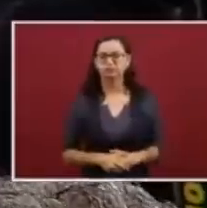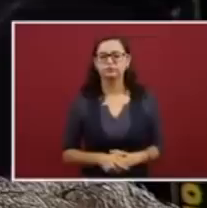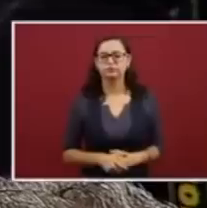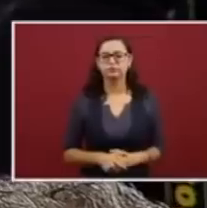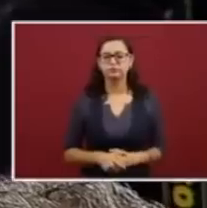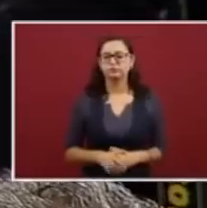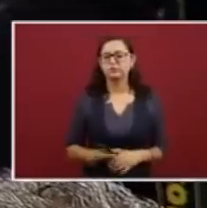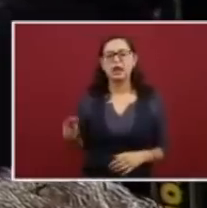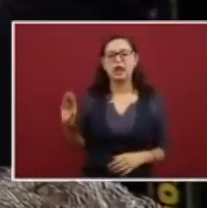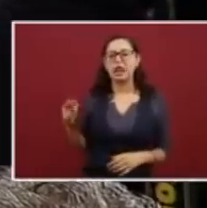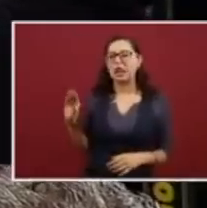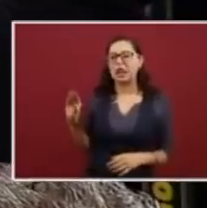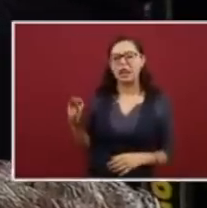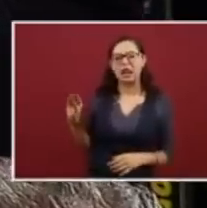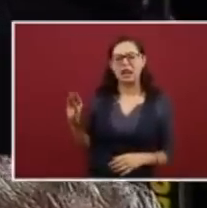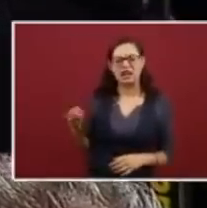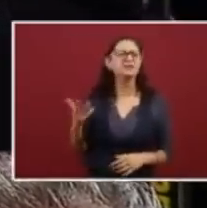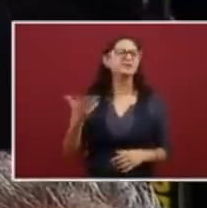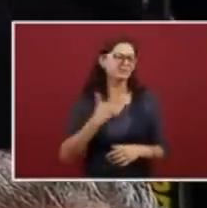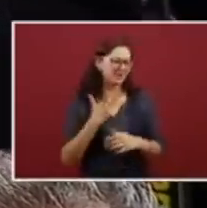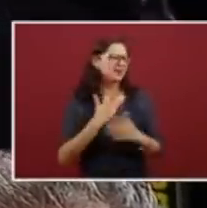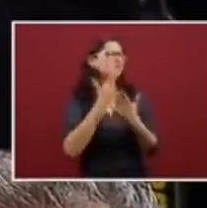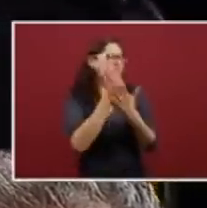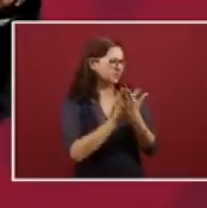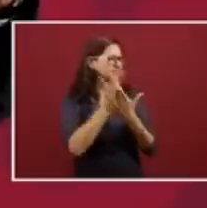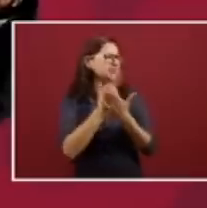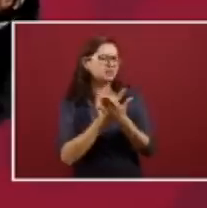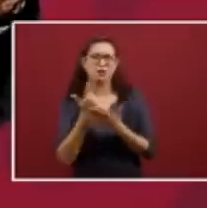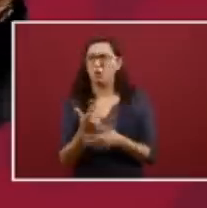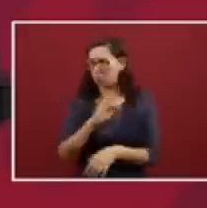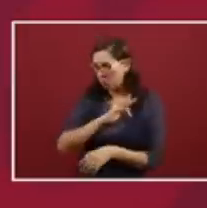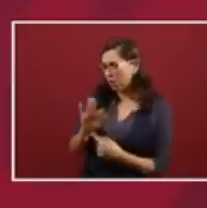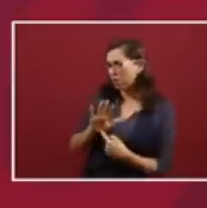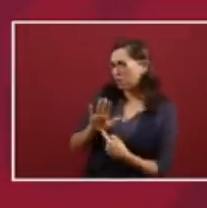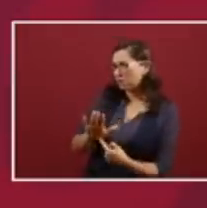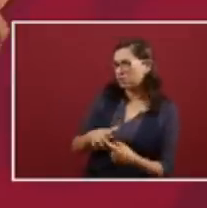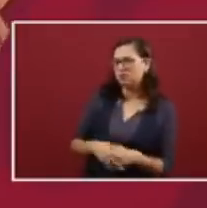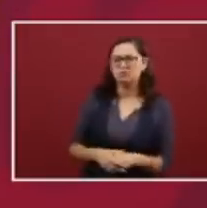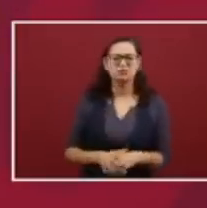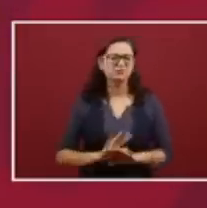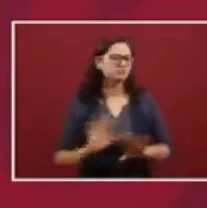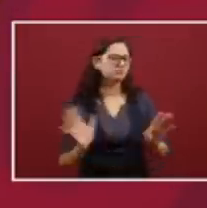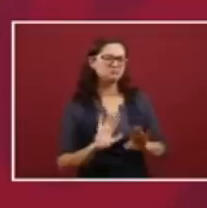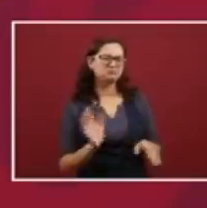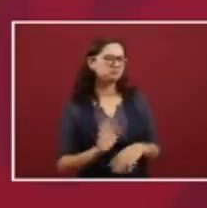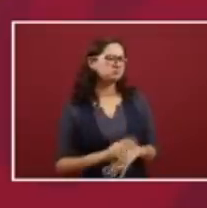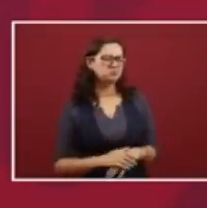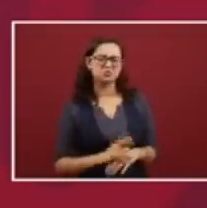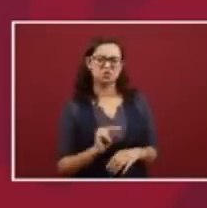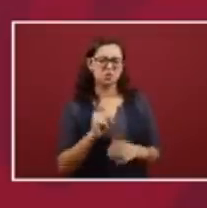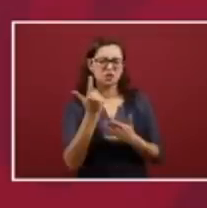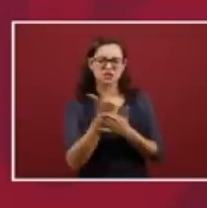y si las tenemos pues a todos lados pero no las vistas